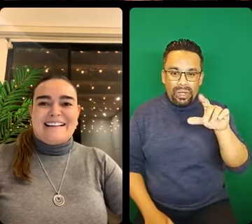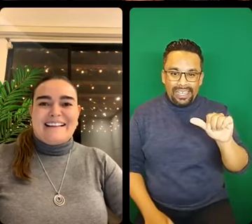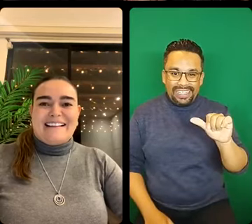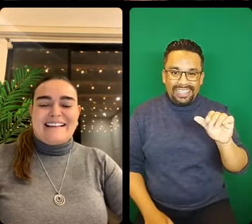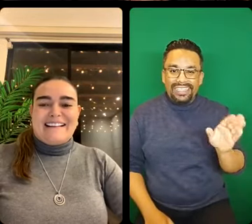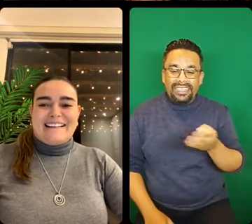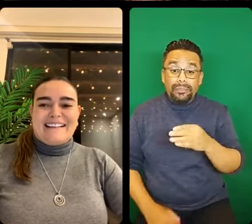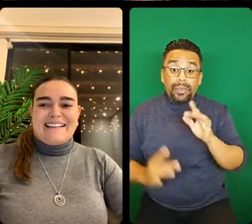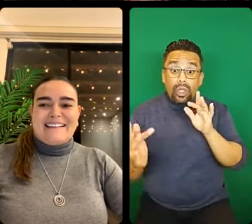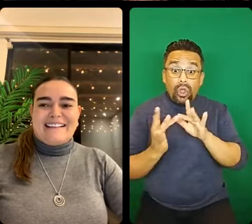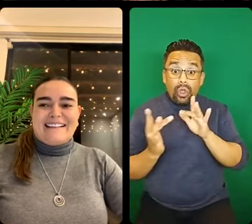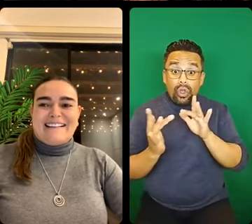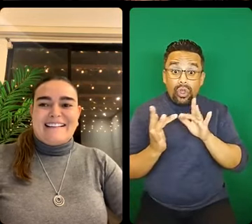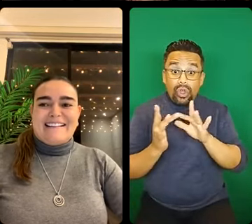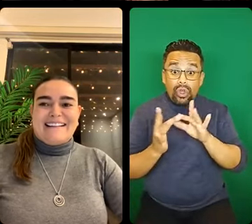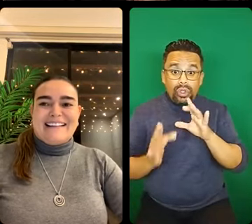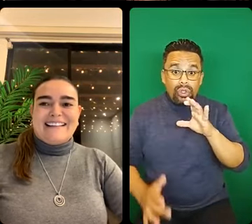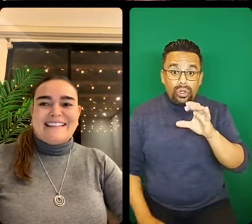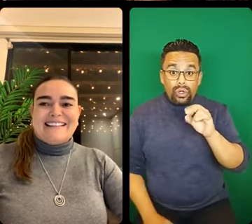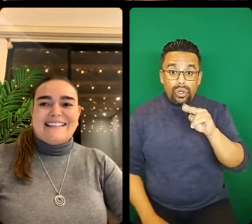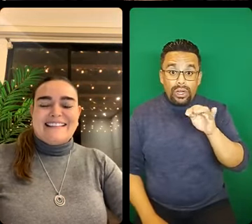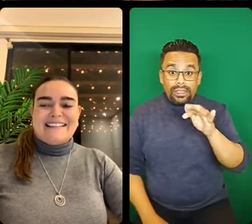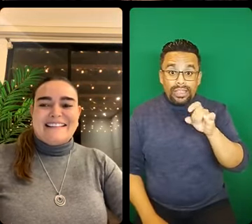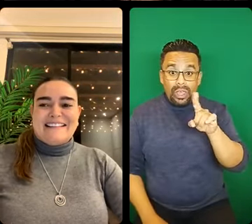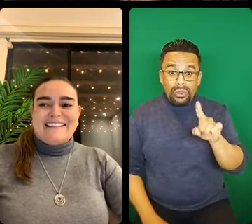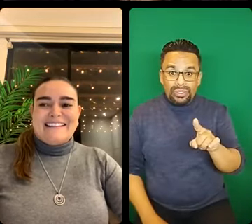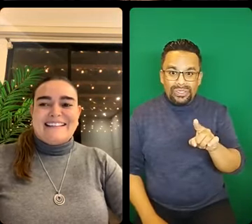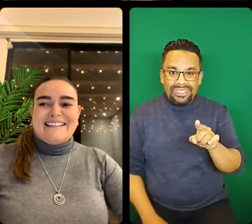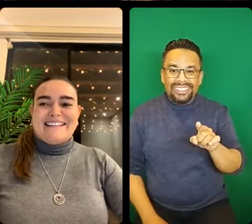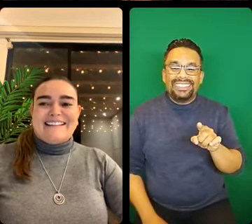Conectados, Juan Sebastián Torres Cuellar.